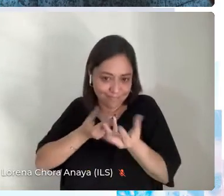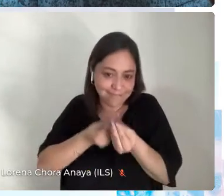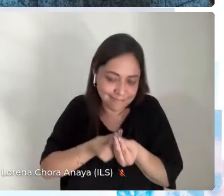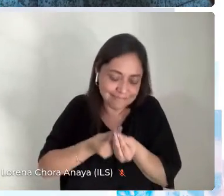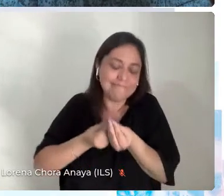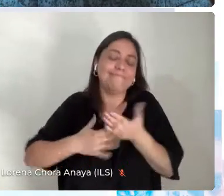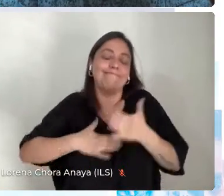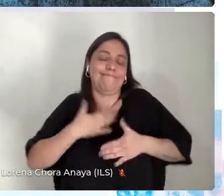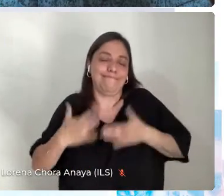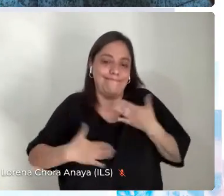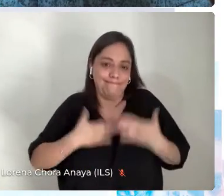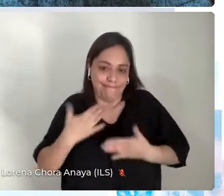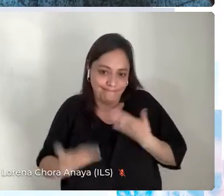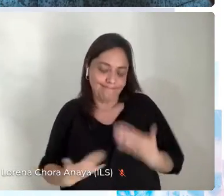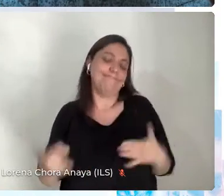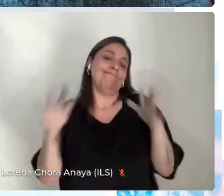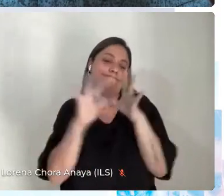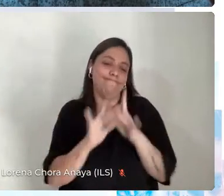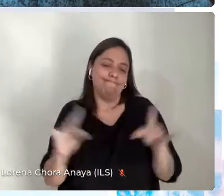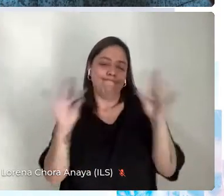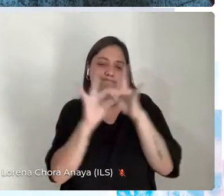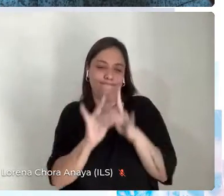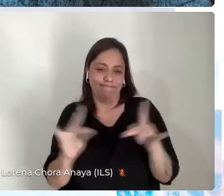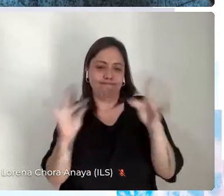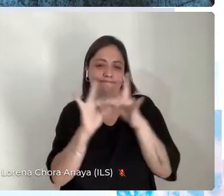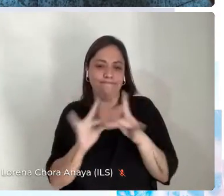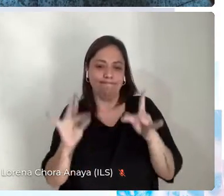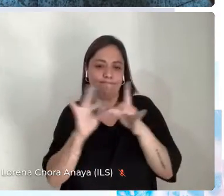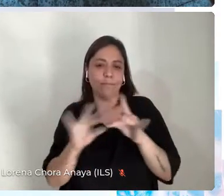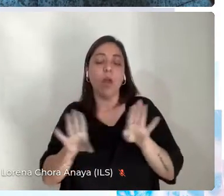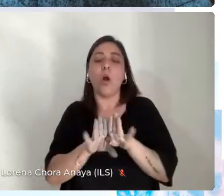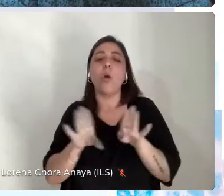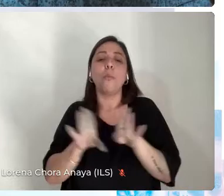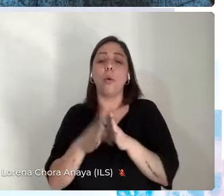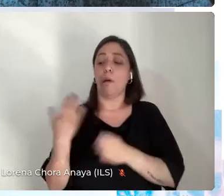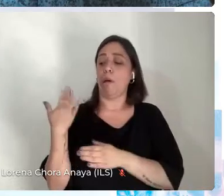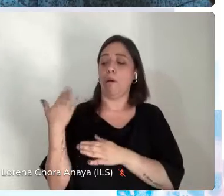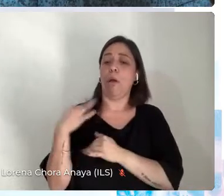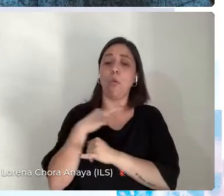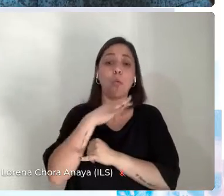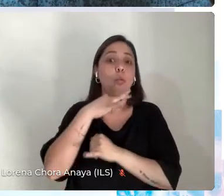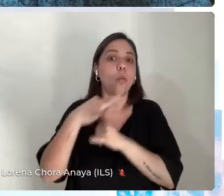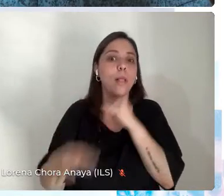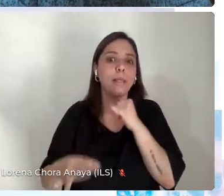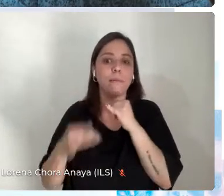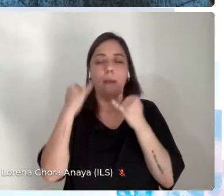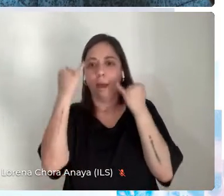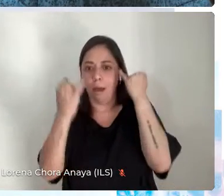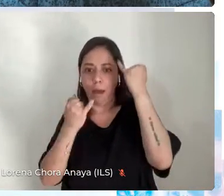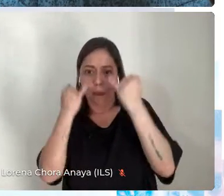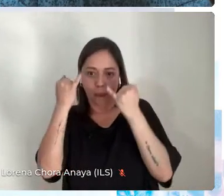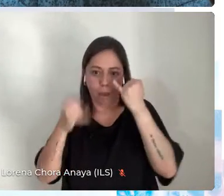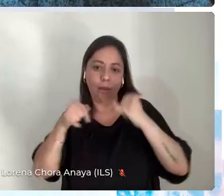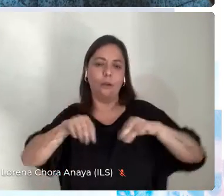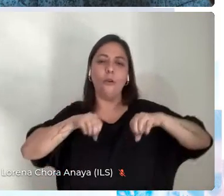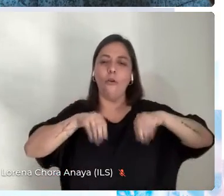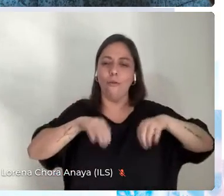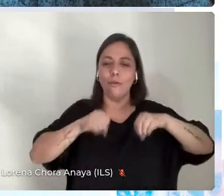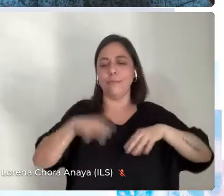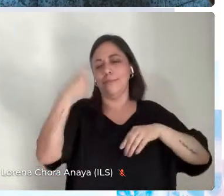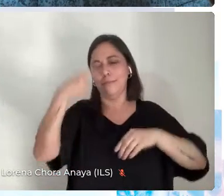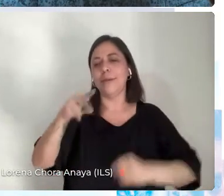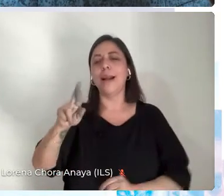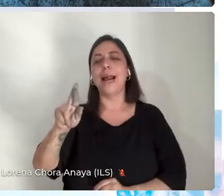les contaremos pues muy rápidamente como la última iniciativa que hemos liderado desde la Oficina de Resiliencia. Voy a compartir la